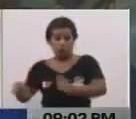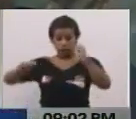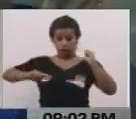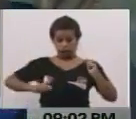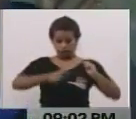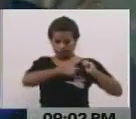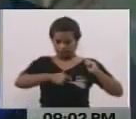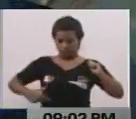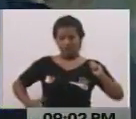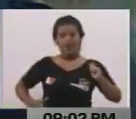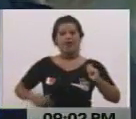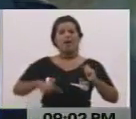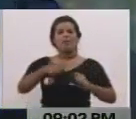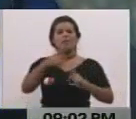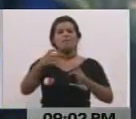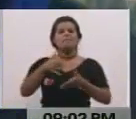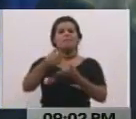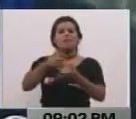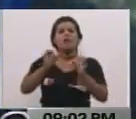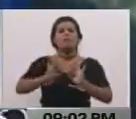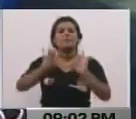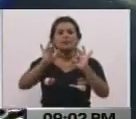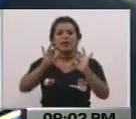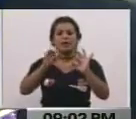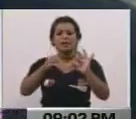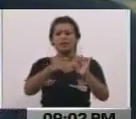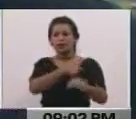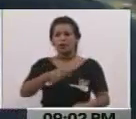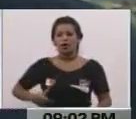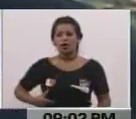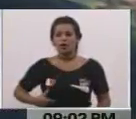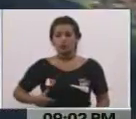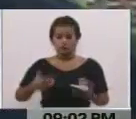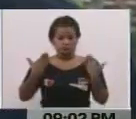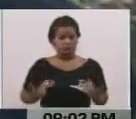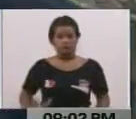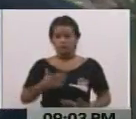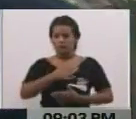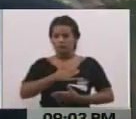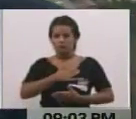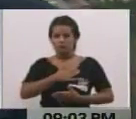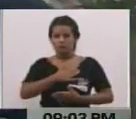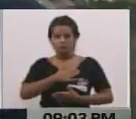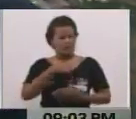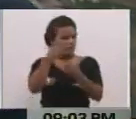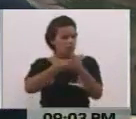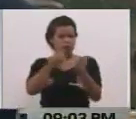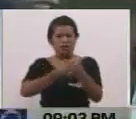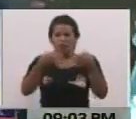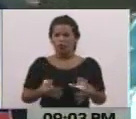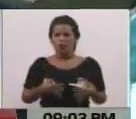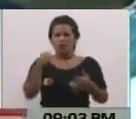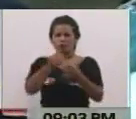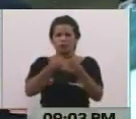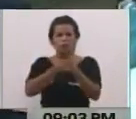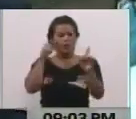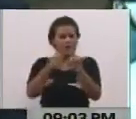que te hace un hombre o una mujer luchadora por los valores de la